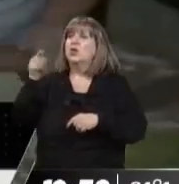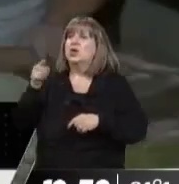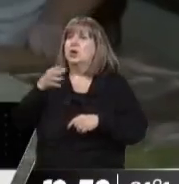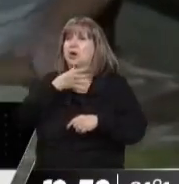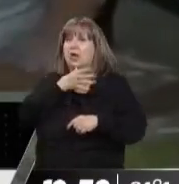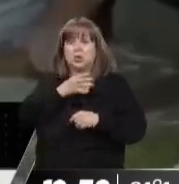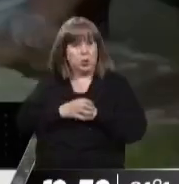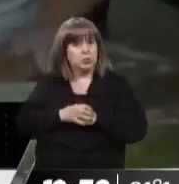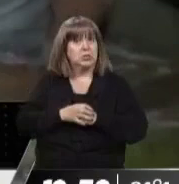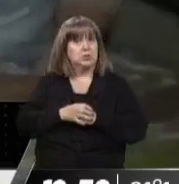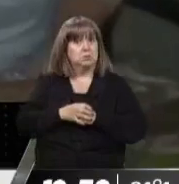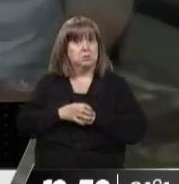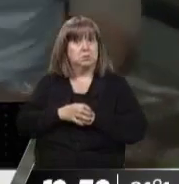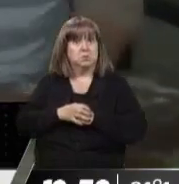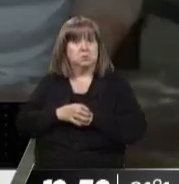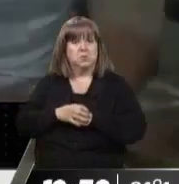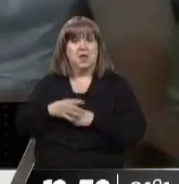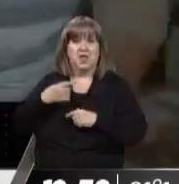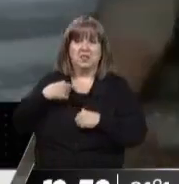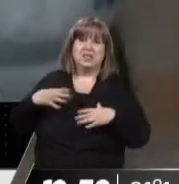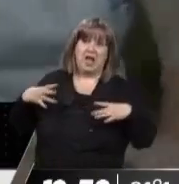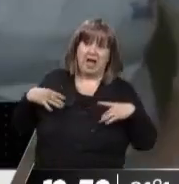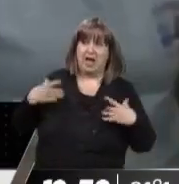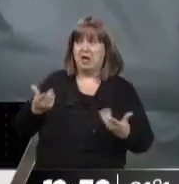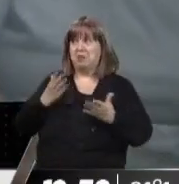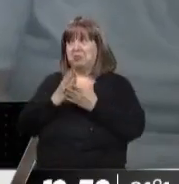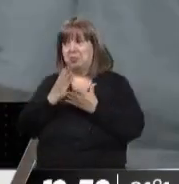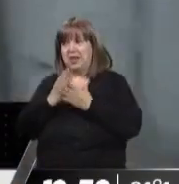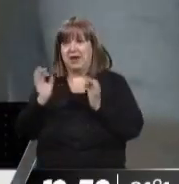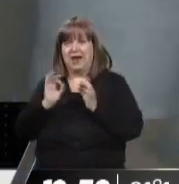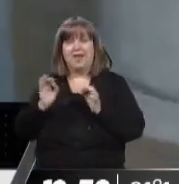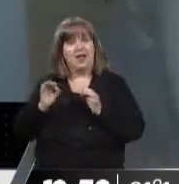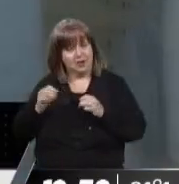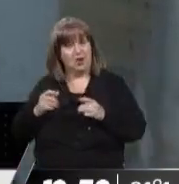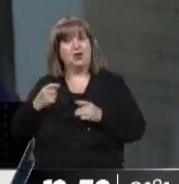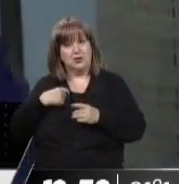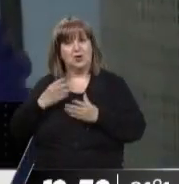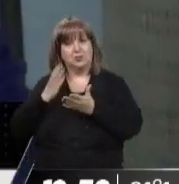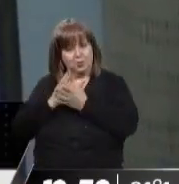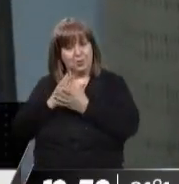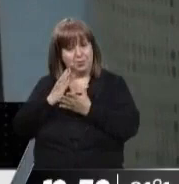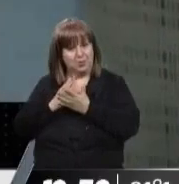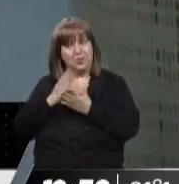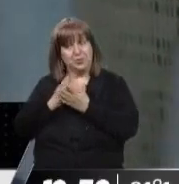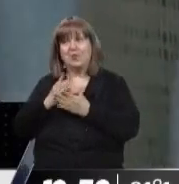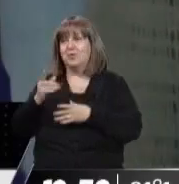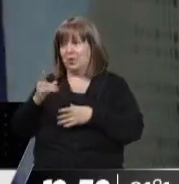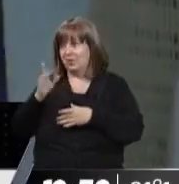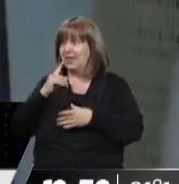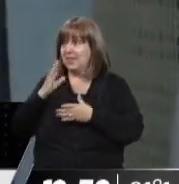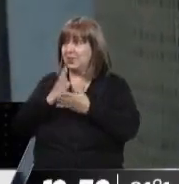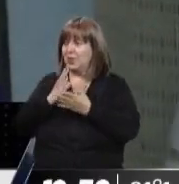14. Qué ejemplo, ¿no? Cuando quieres decir, mamá, no tengo ganas de estudiar, mira, te vas a acordar de esto y vas a decir, no, tengo que ir a la escuela. ¿Estás yendo a la escuela?